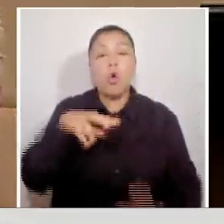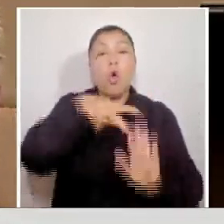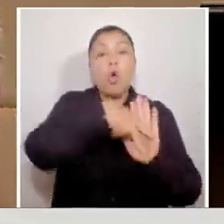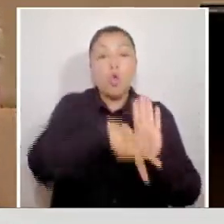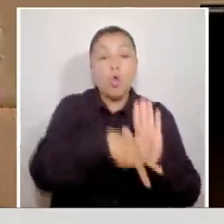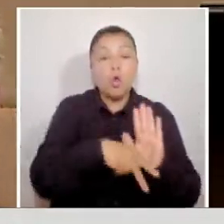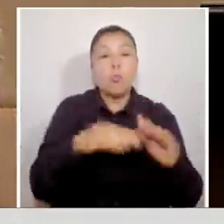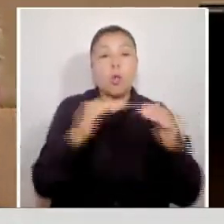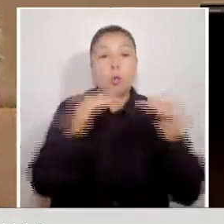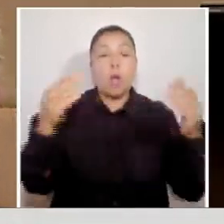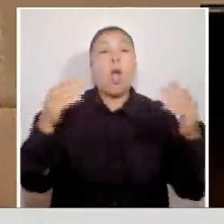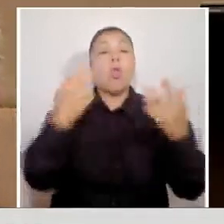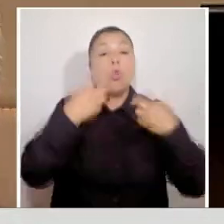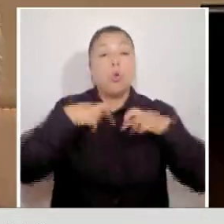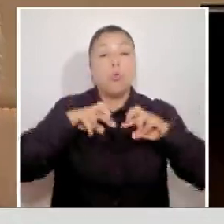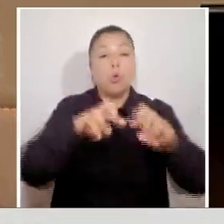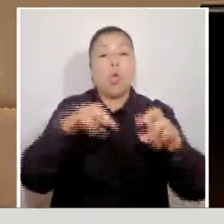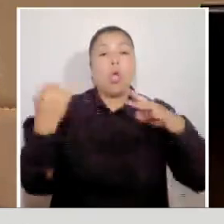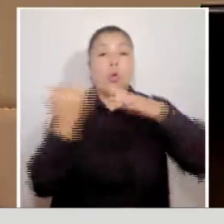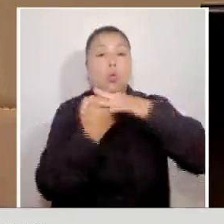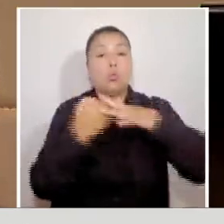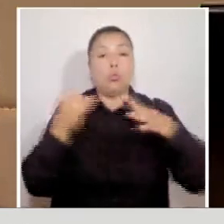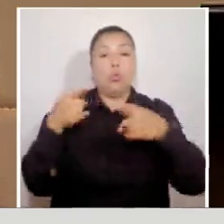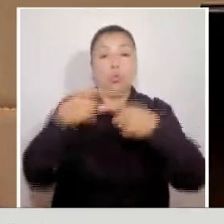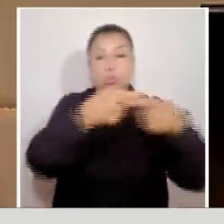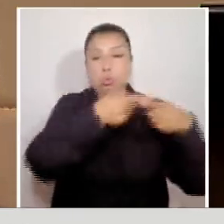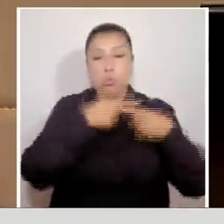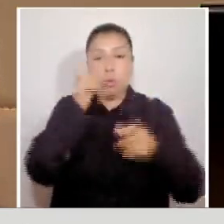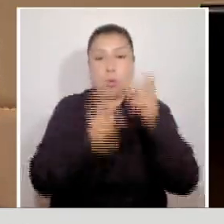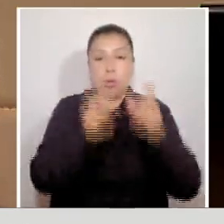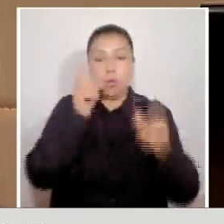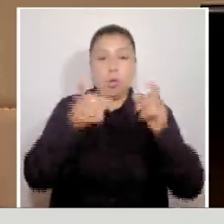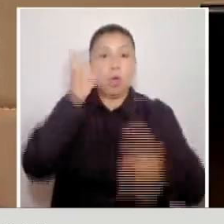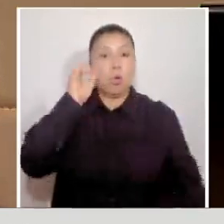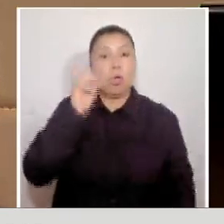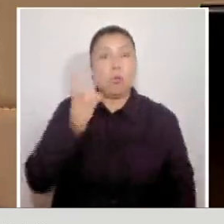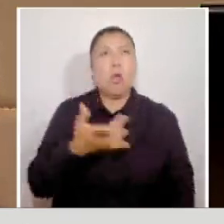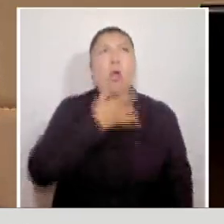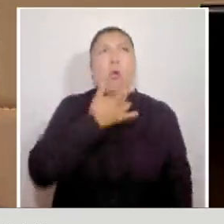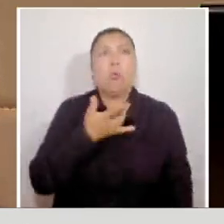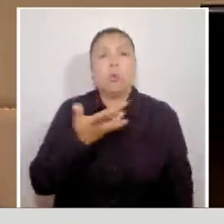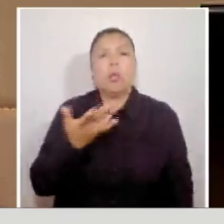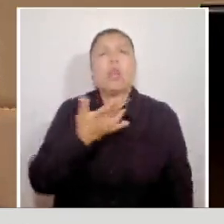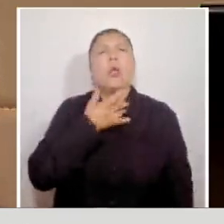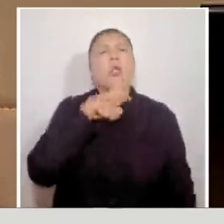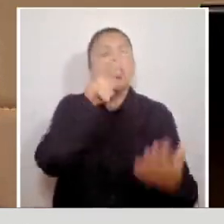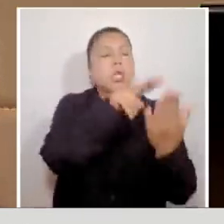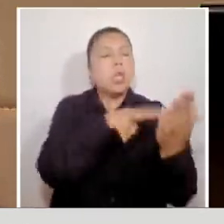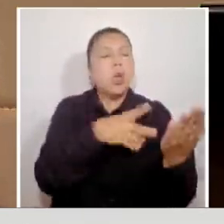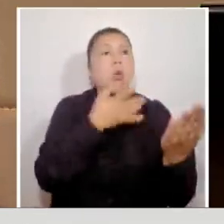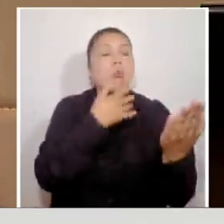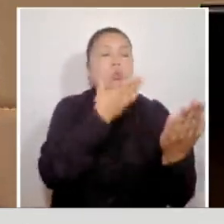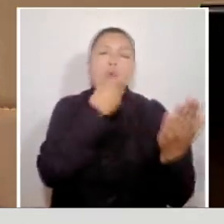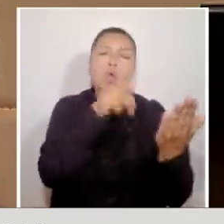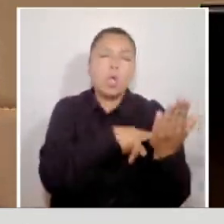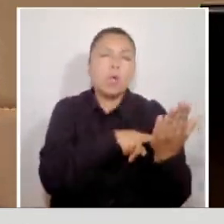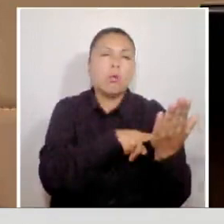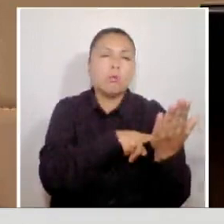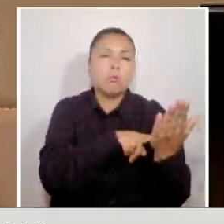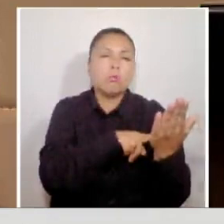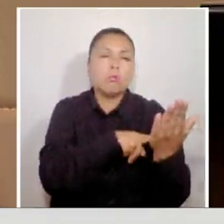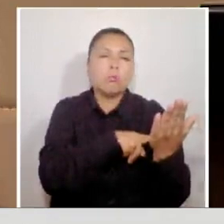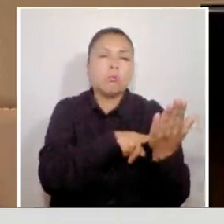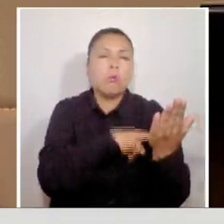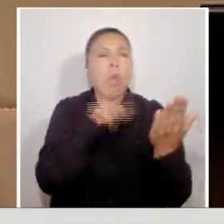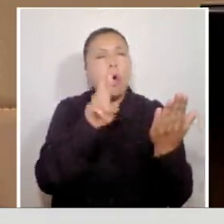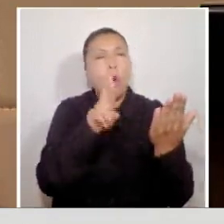oportunidades e inclusión Social para personas con discapacidad por qué lo quise leer porque suena bonito Espero que no sea